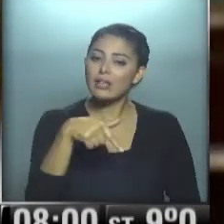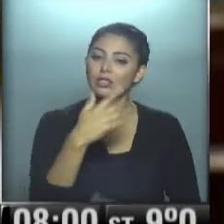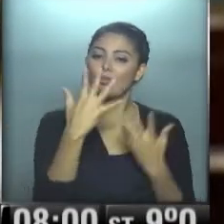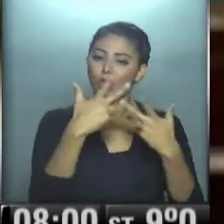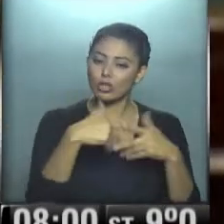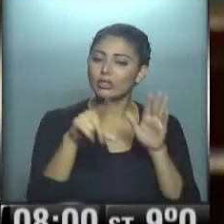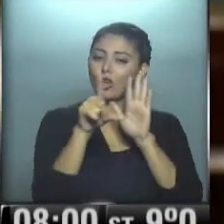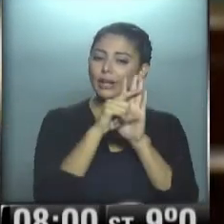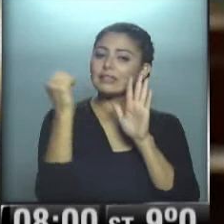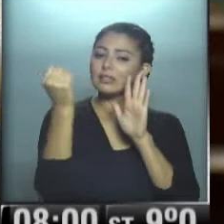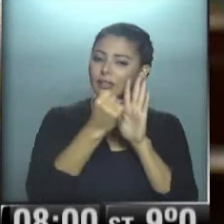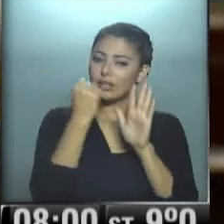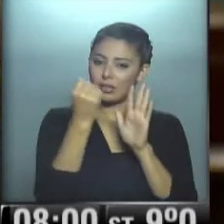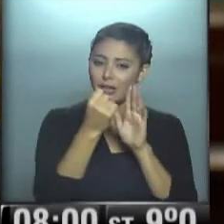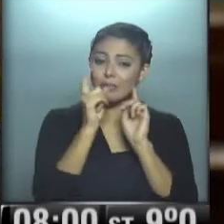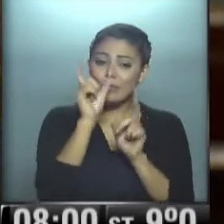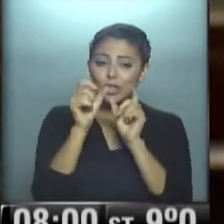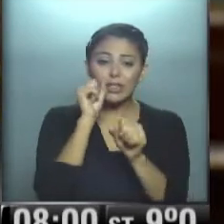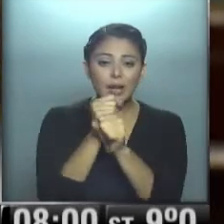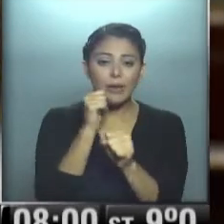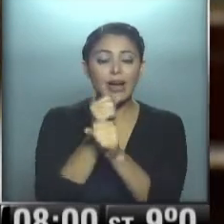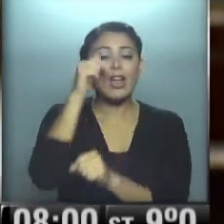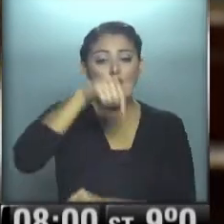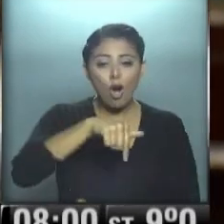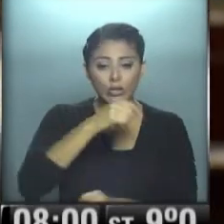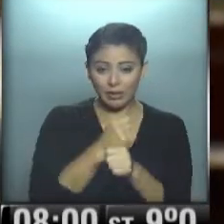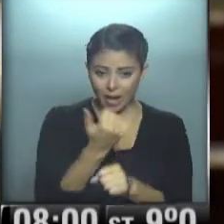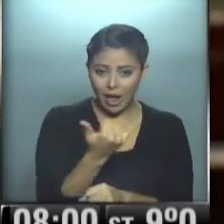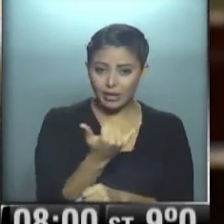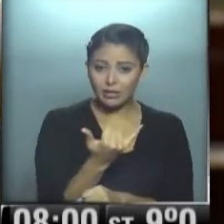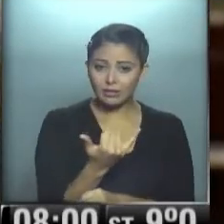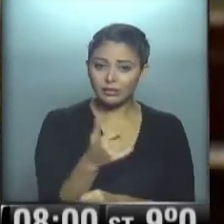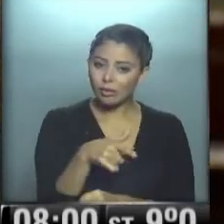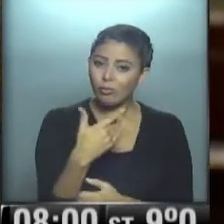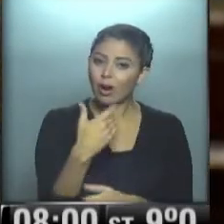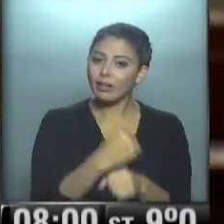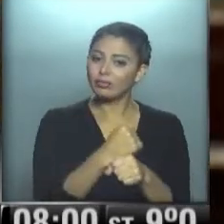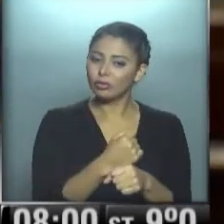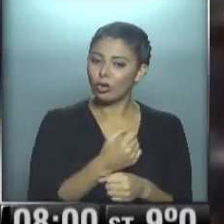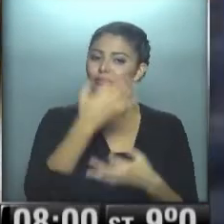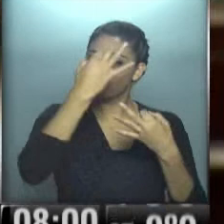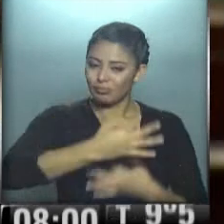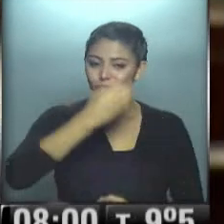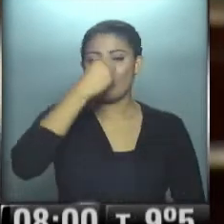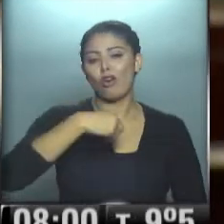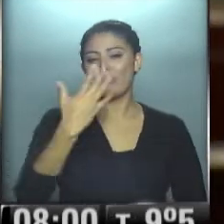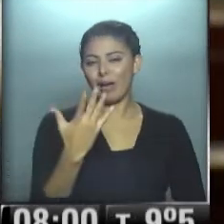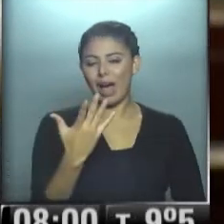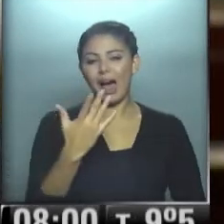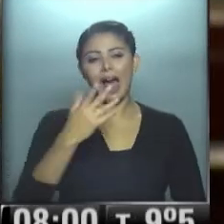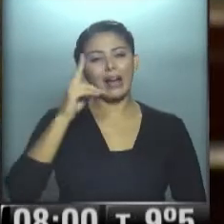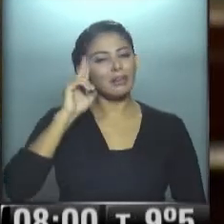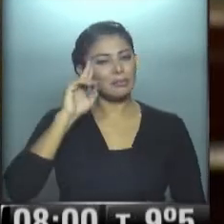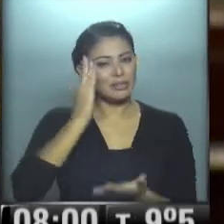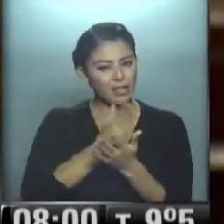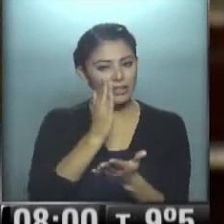proyecto de ley es que esos trabajadores que hoy tienen trabajo tengan un trabajo formal que tenga un trabajo reconocido que